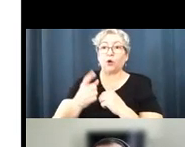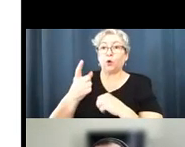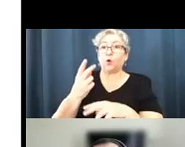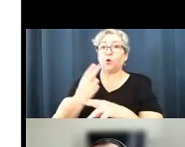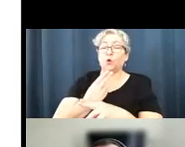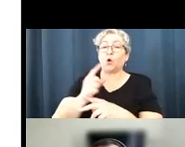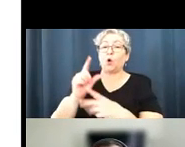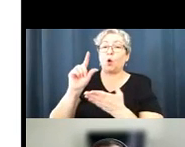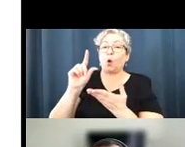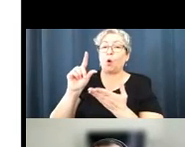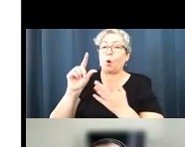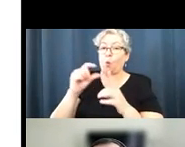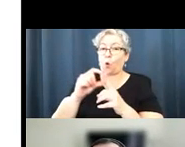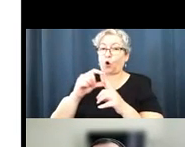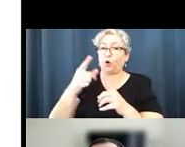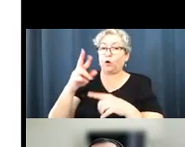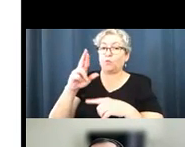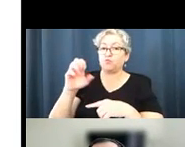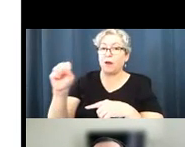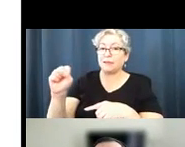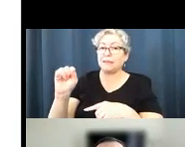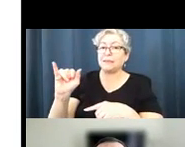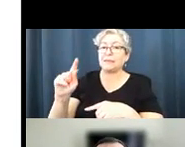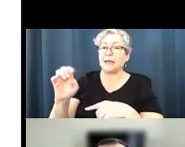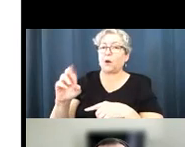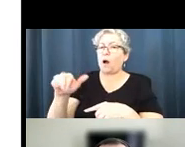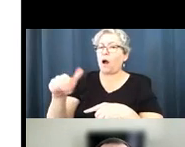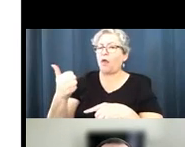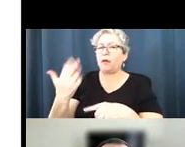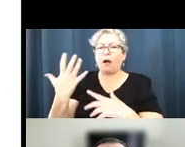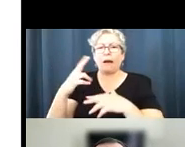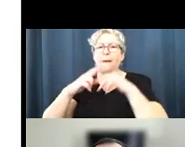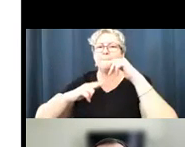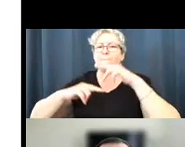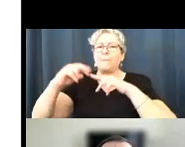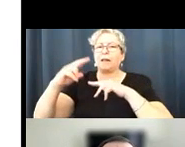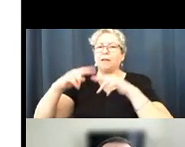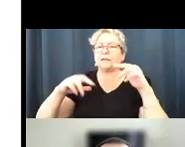¿Dónde empezamos? Si estamos usando el word processing o si estamos usando otro tipo